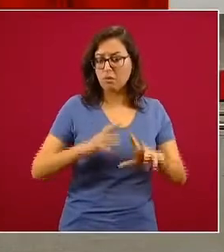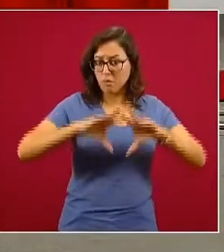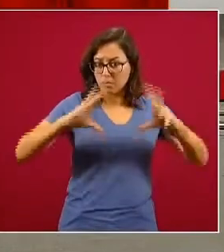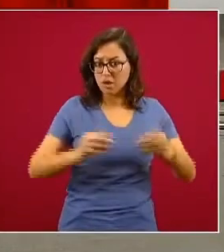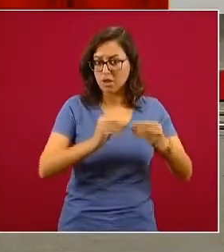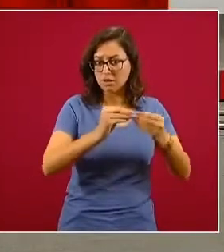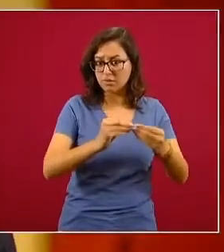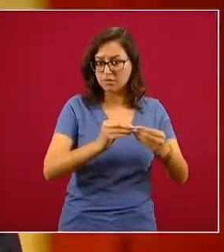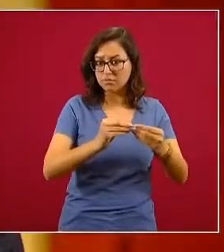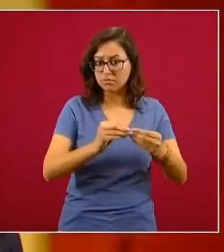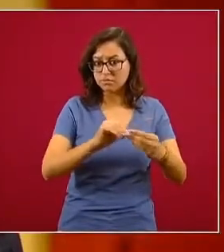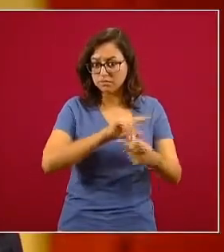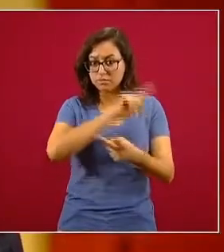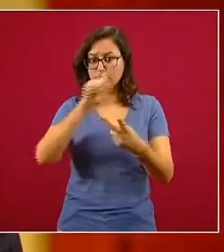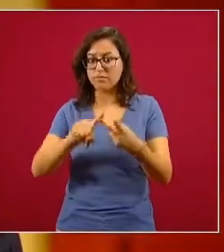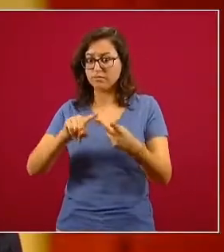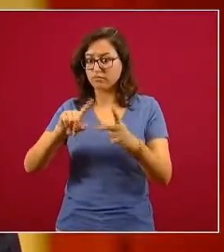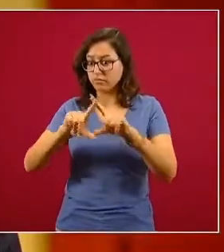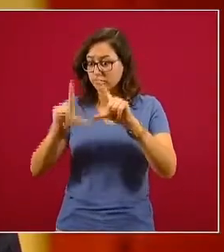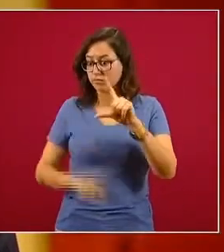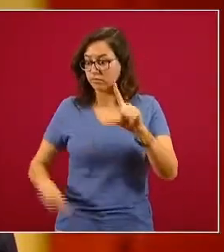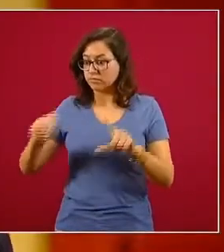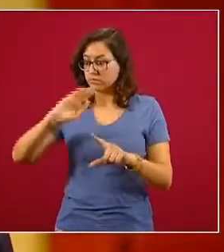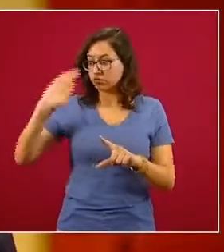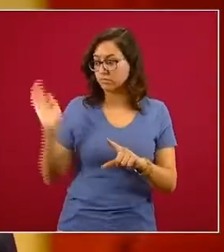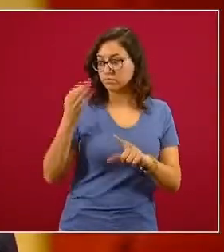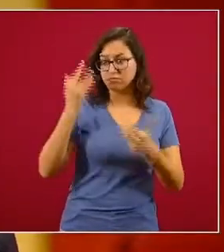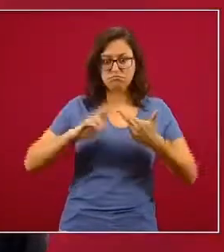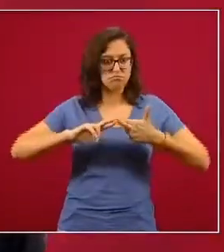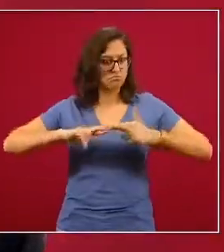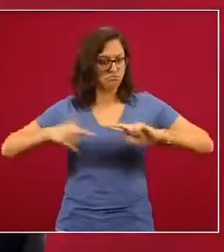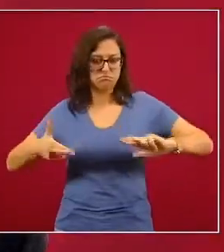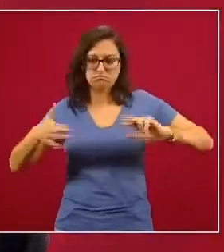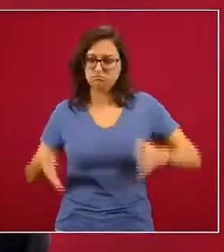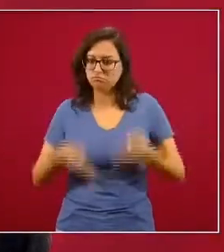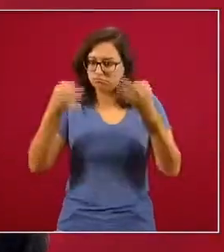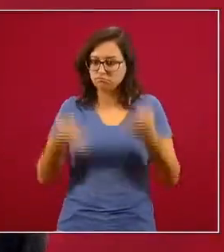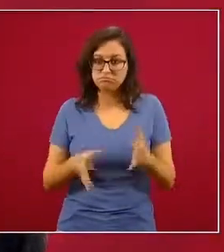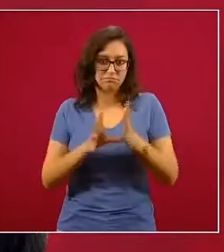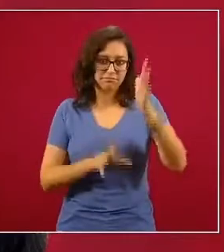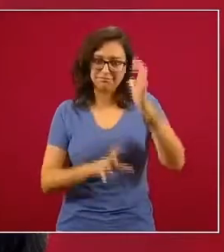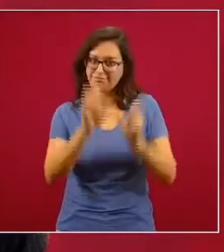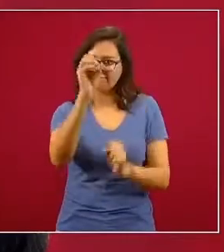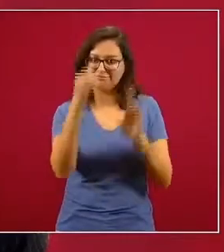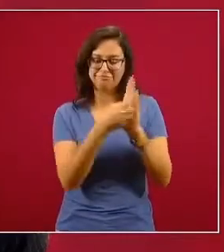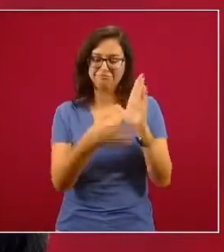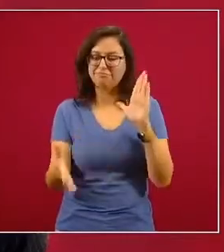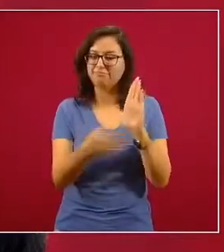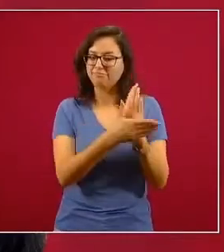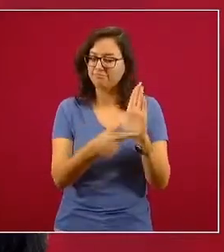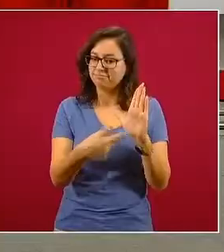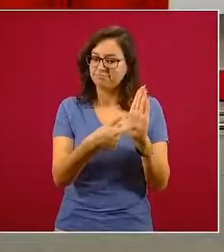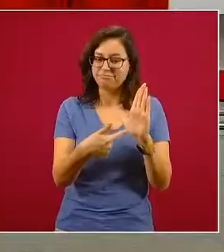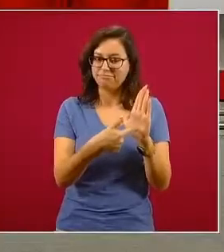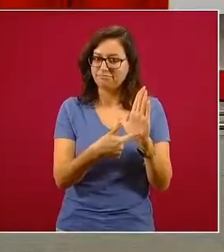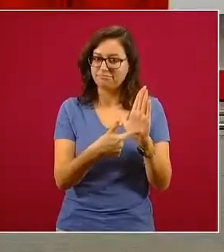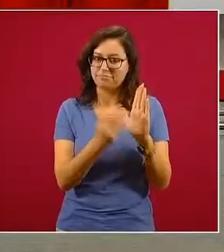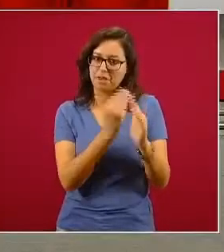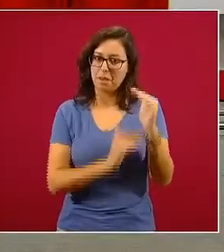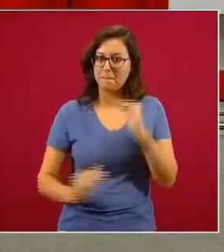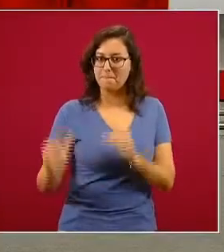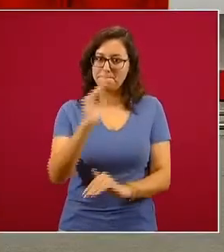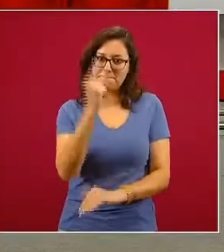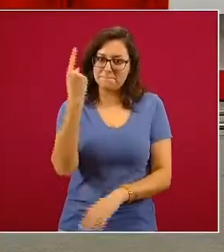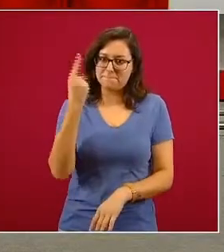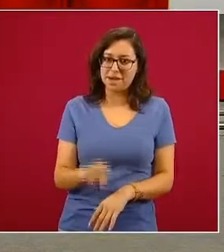estatales, y el Gobierno nacional está establecida en primera instancia en la Constitución de la República, la Constitución de los Estados